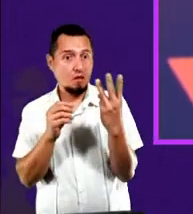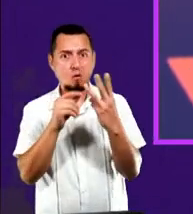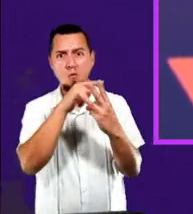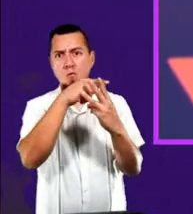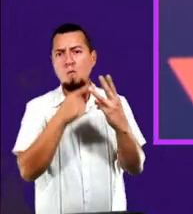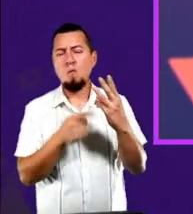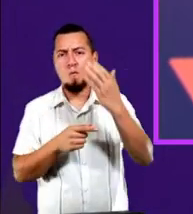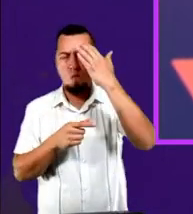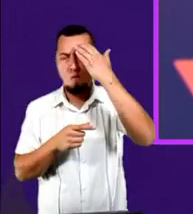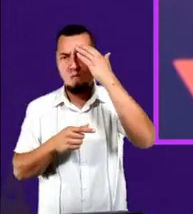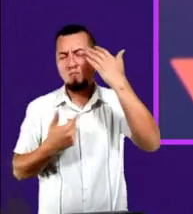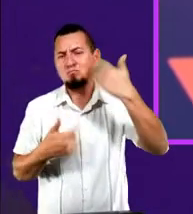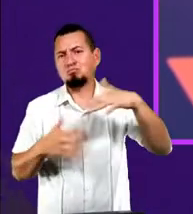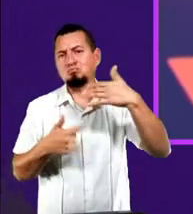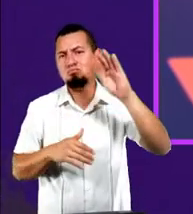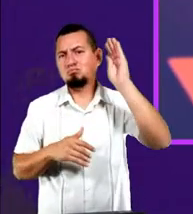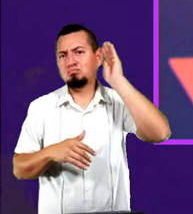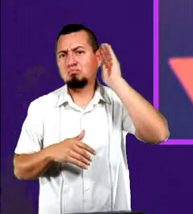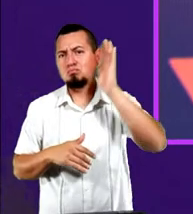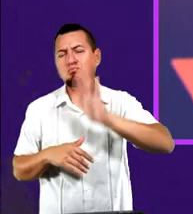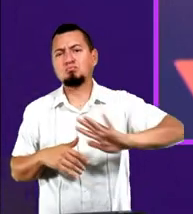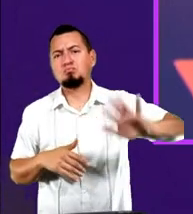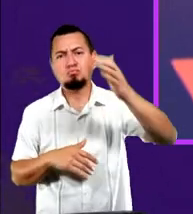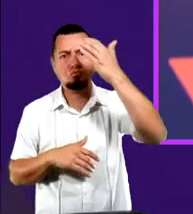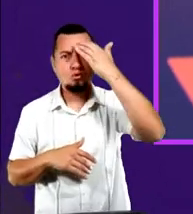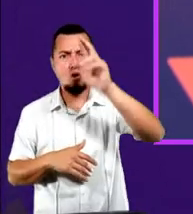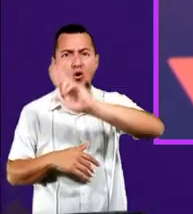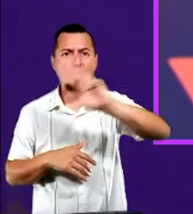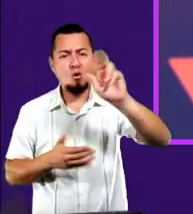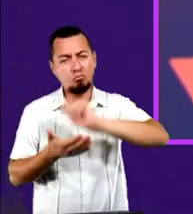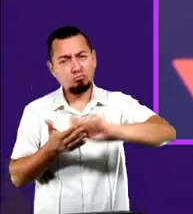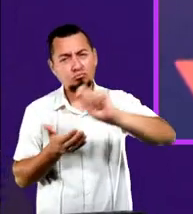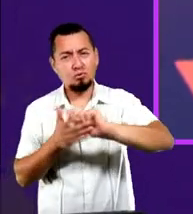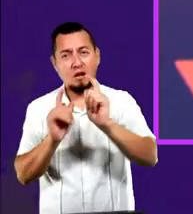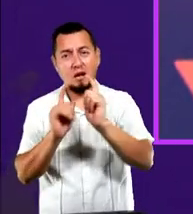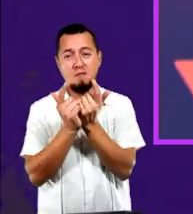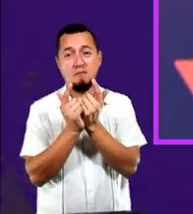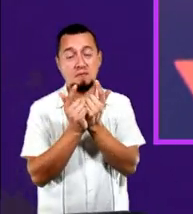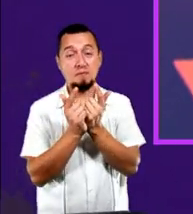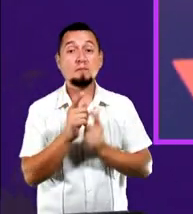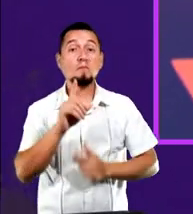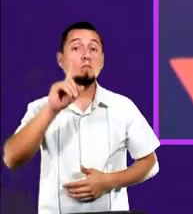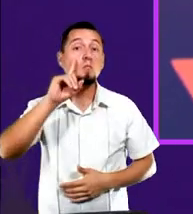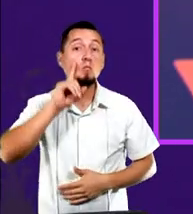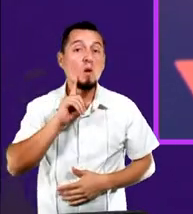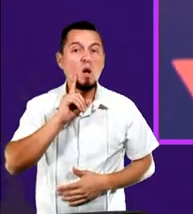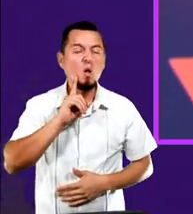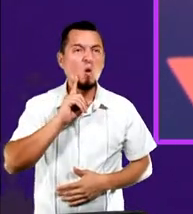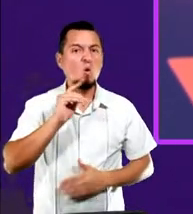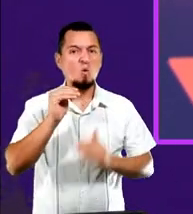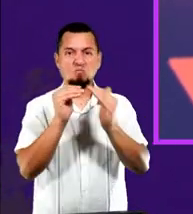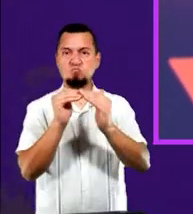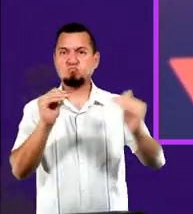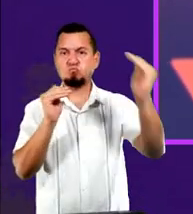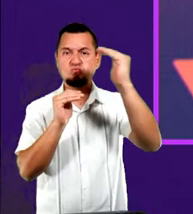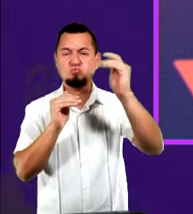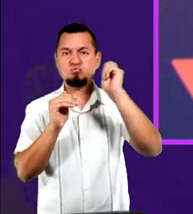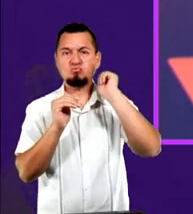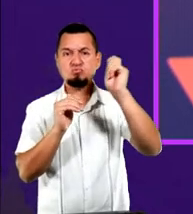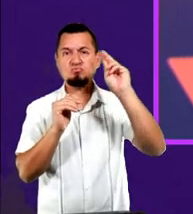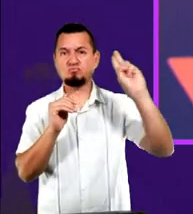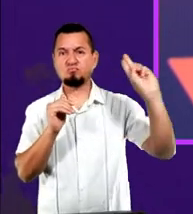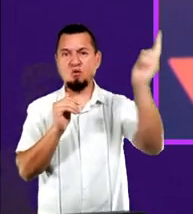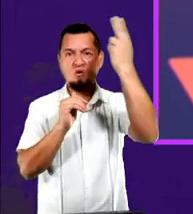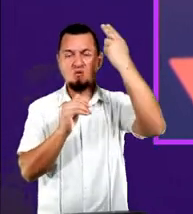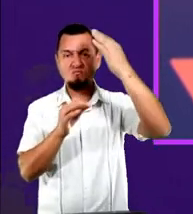calidad literaria. Mujeres profesionistas: la primera, Antonia